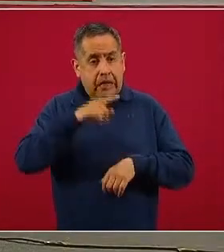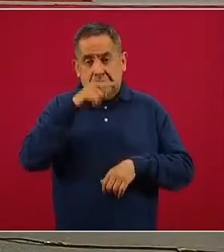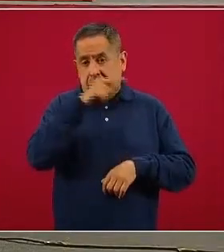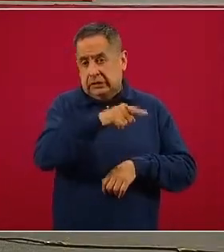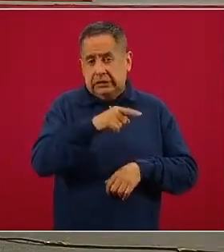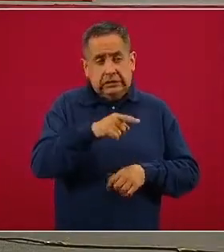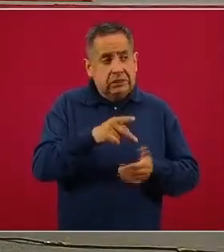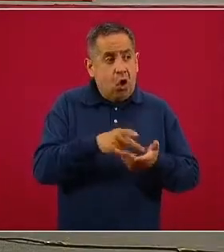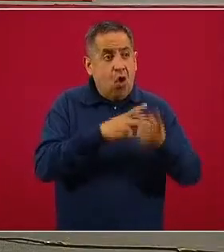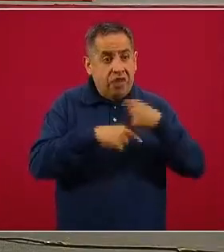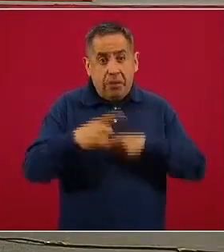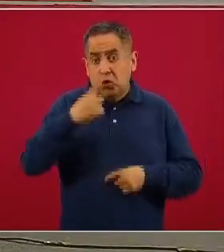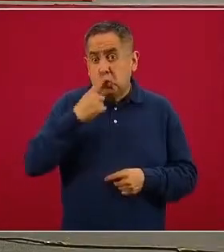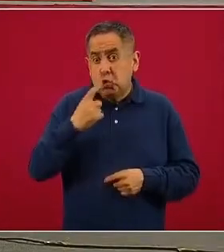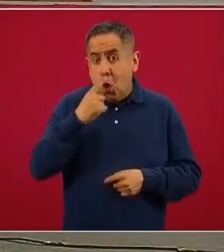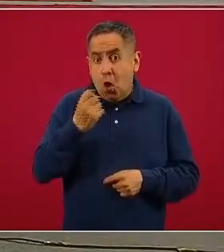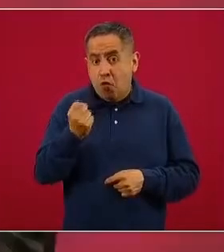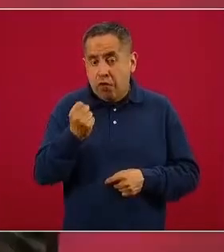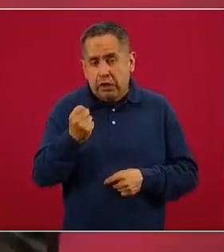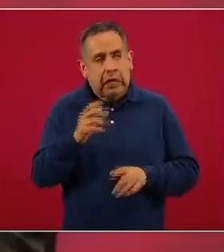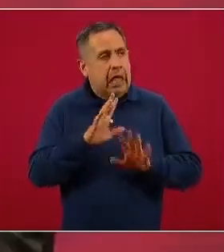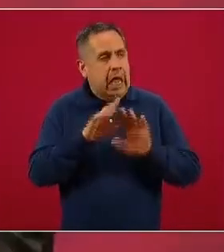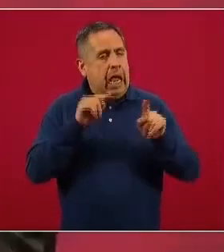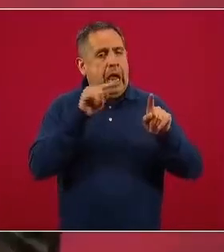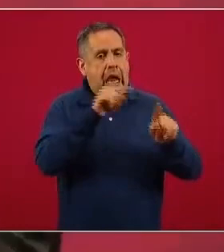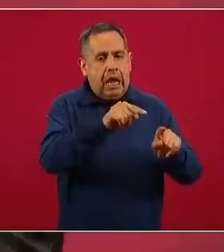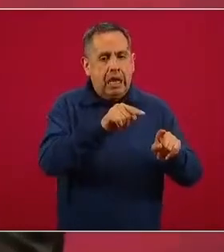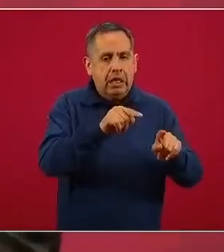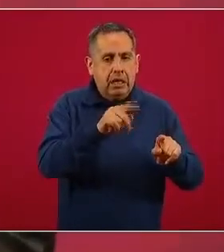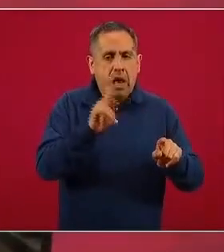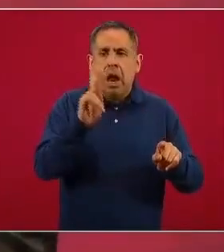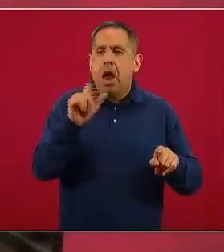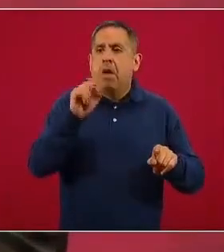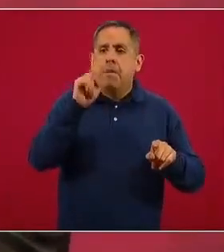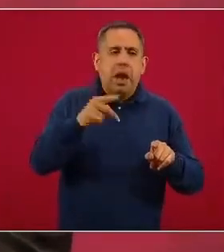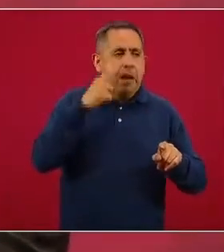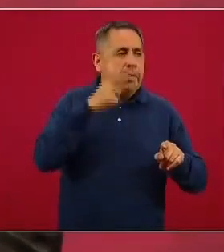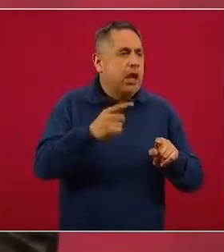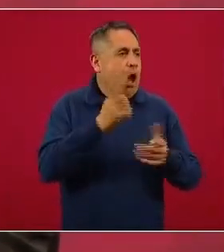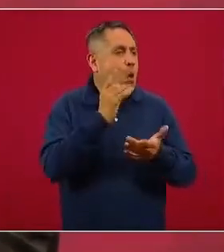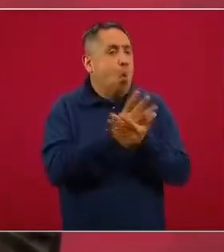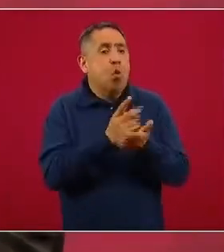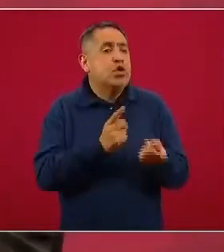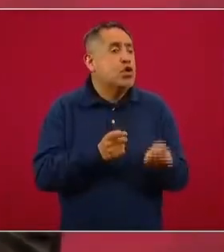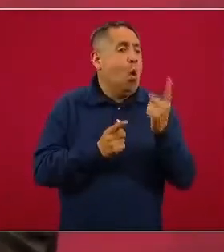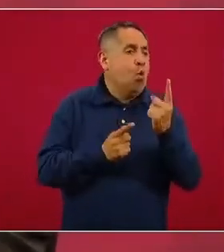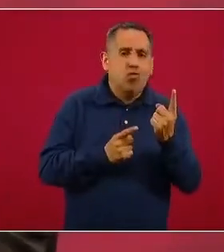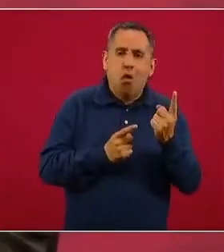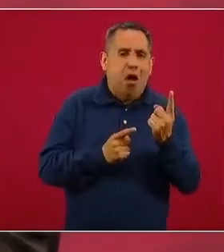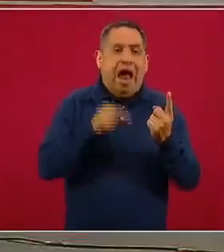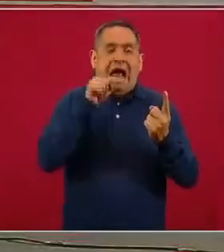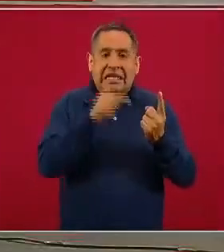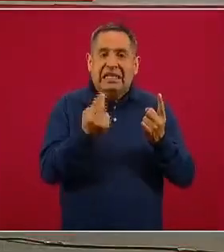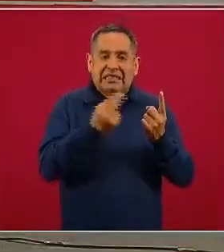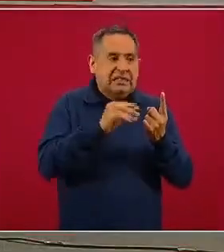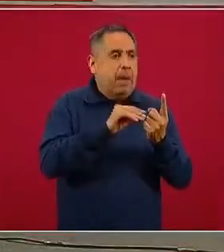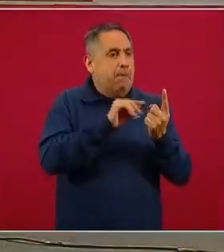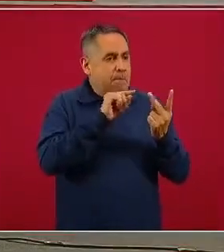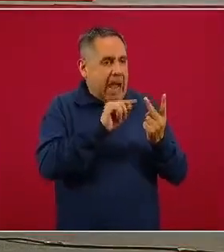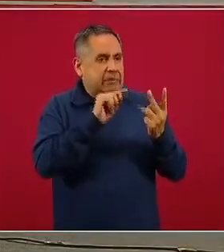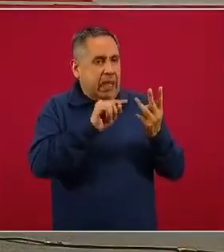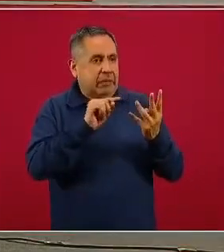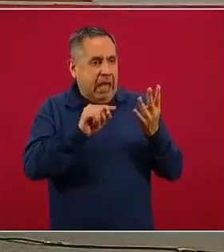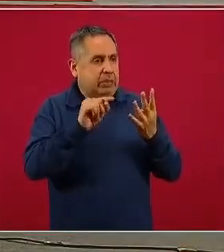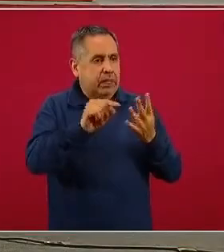que regresó a rojo, pues difícilmente ahí podemos hacer un plan de concentración, cuando ahorita lo que se necesita es más bien expansión de